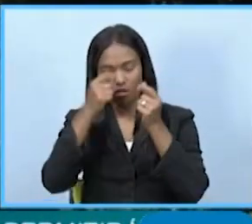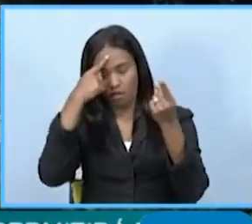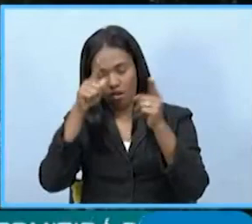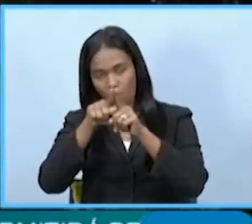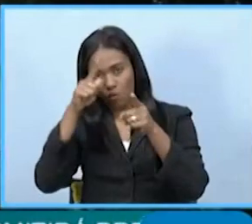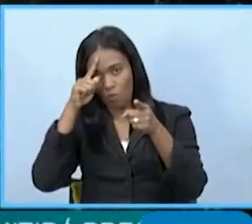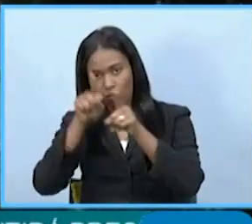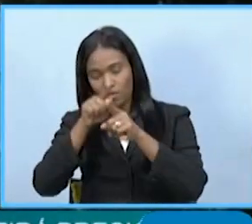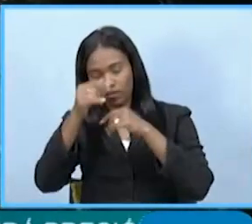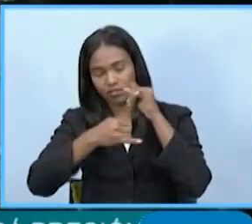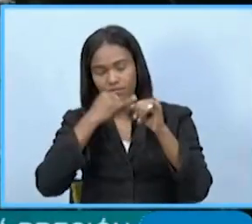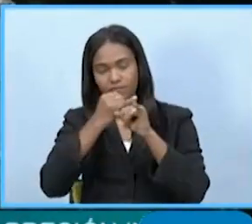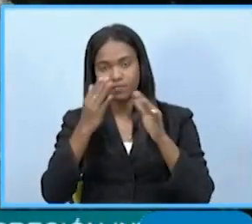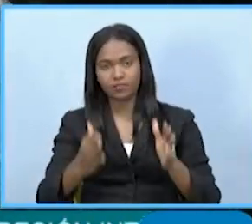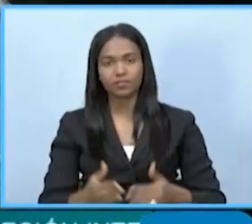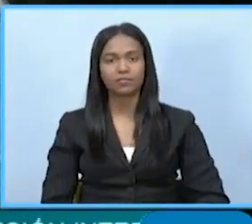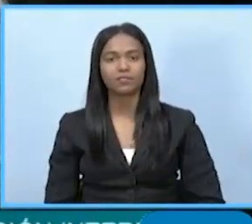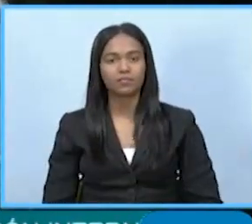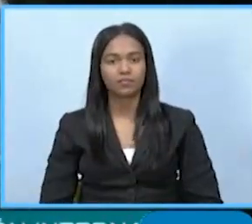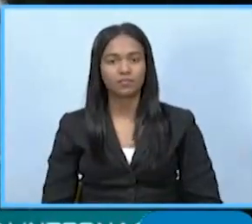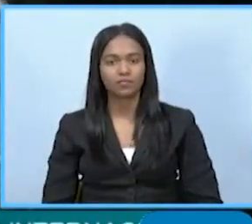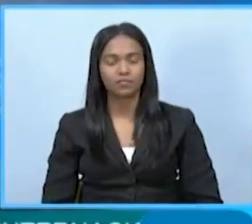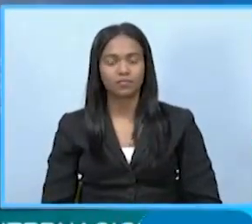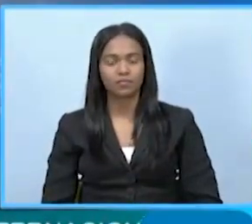acuerdos internacionales.